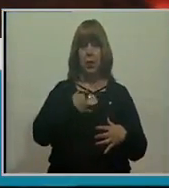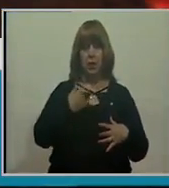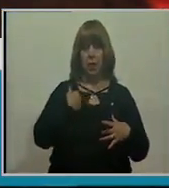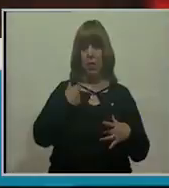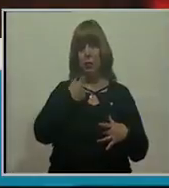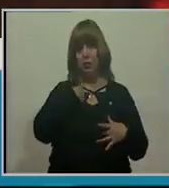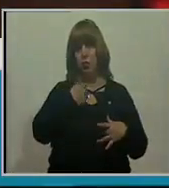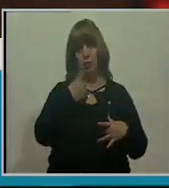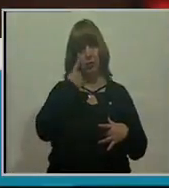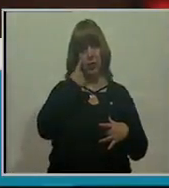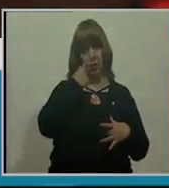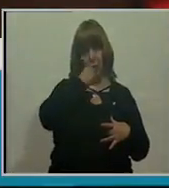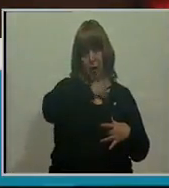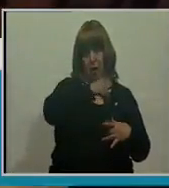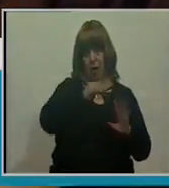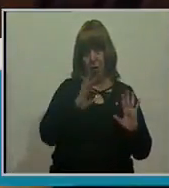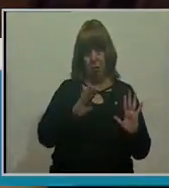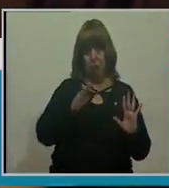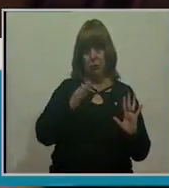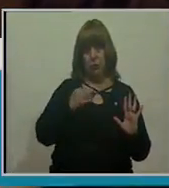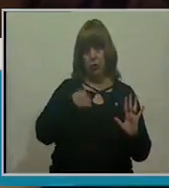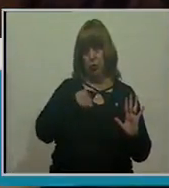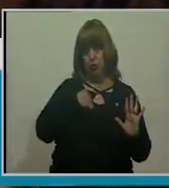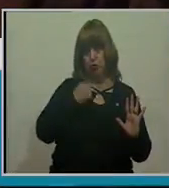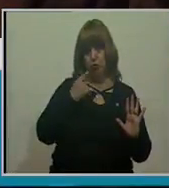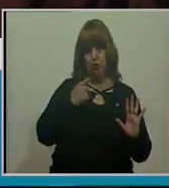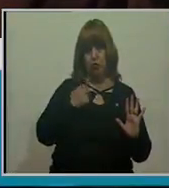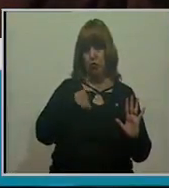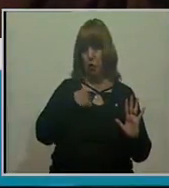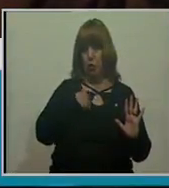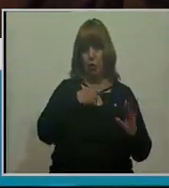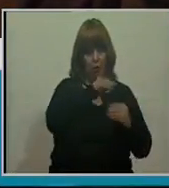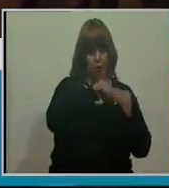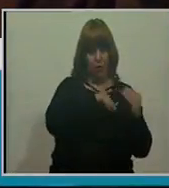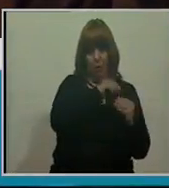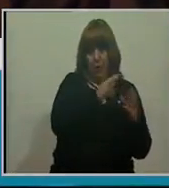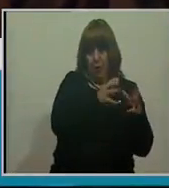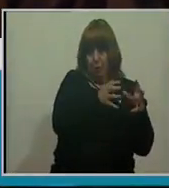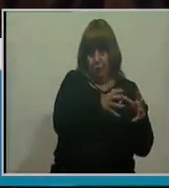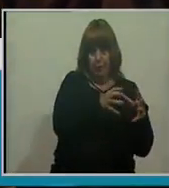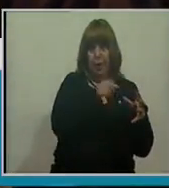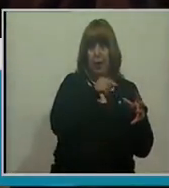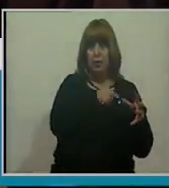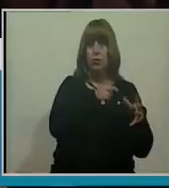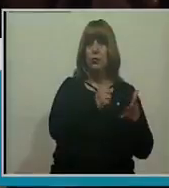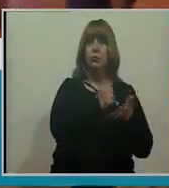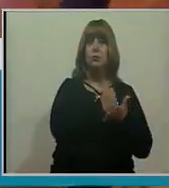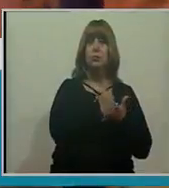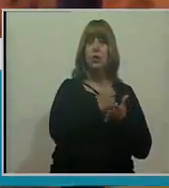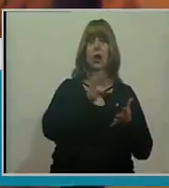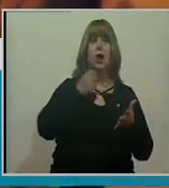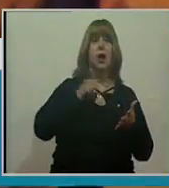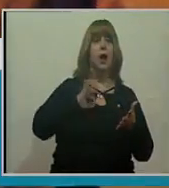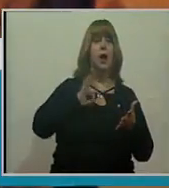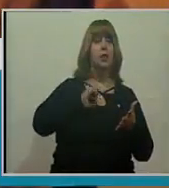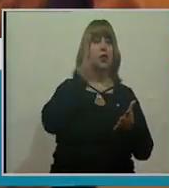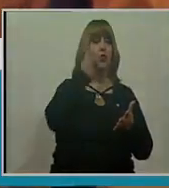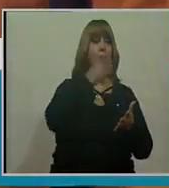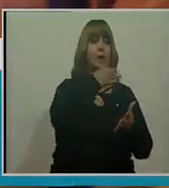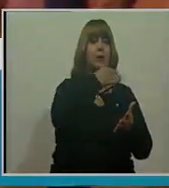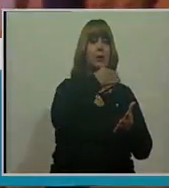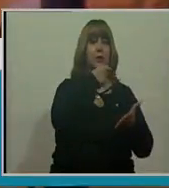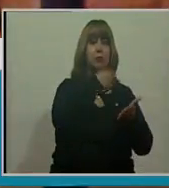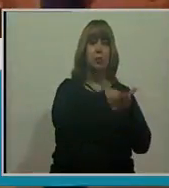eso. Nosotros somos, yo particularmente, como muchas familias, personas que venimos esperando desde el 2014... Hemos